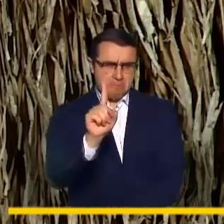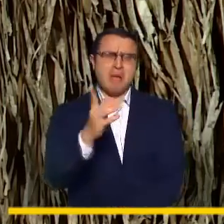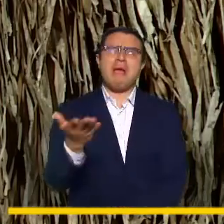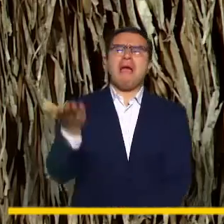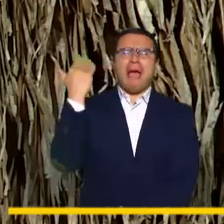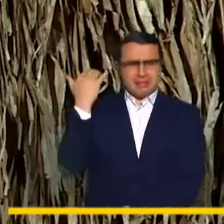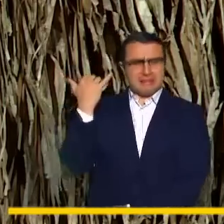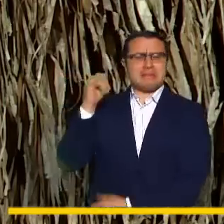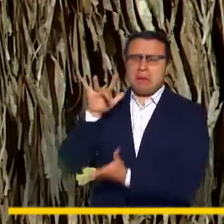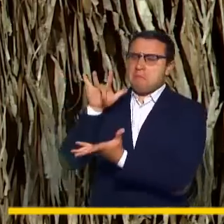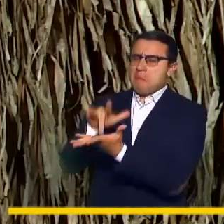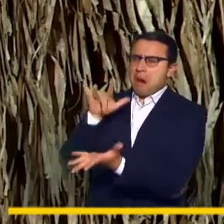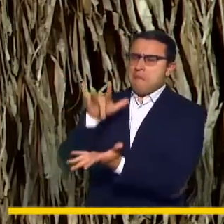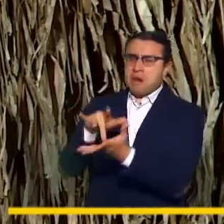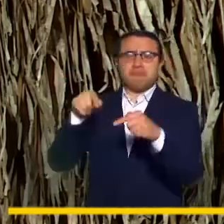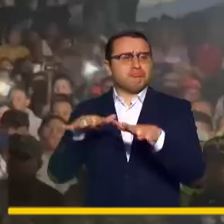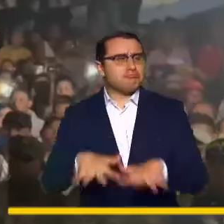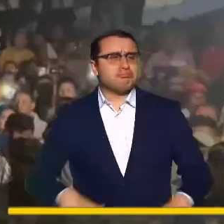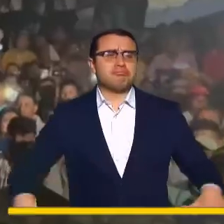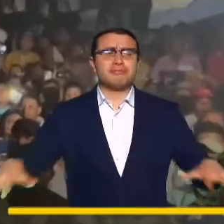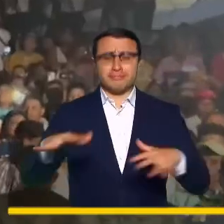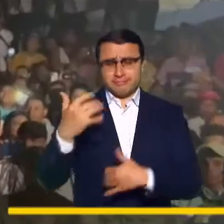He venido varias.